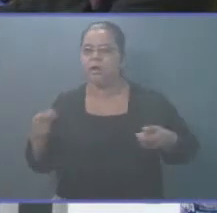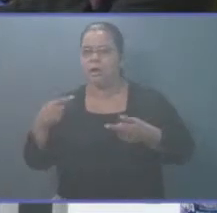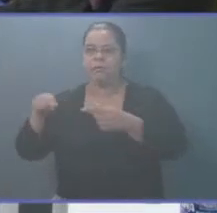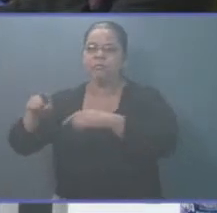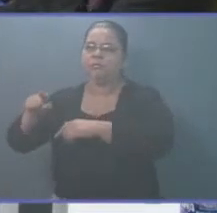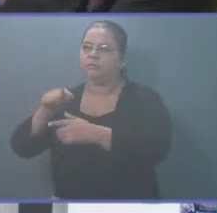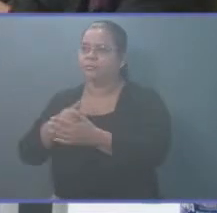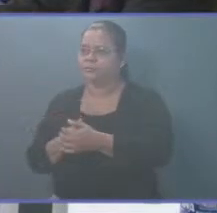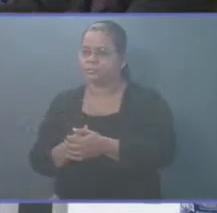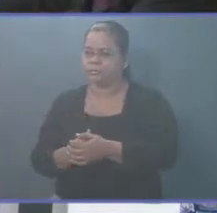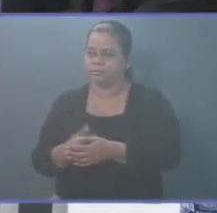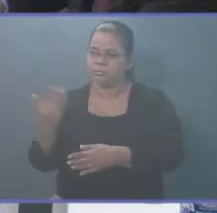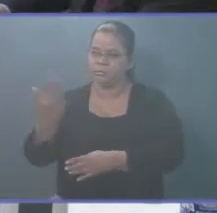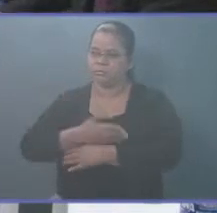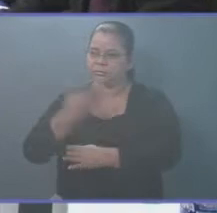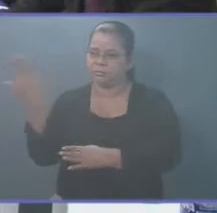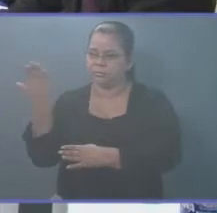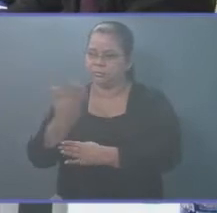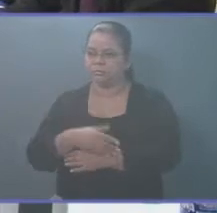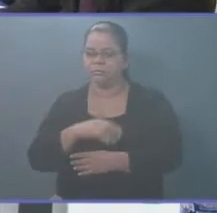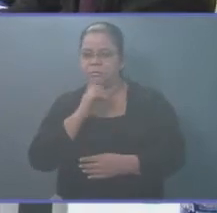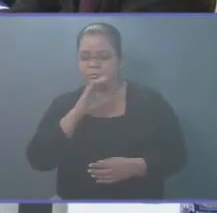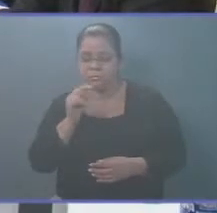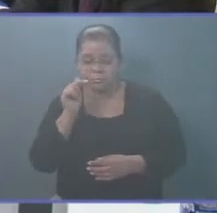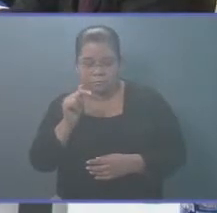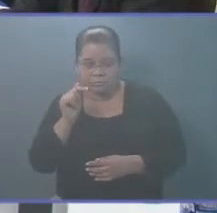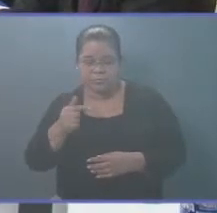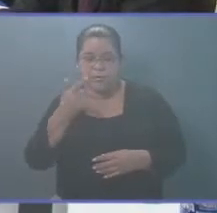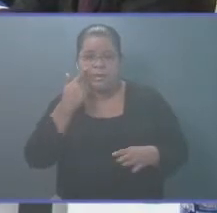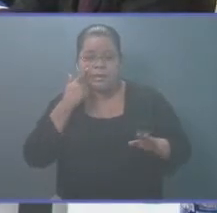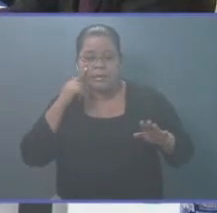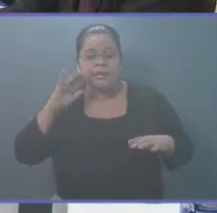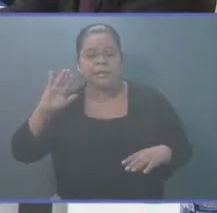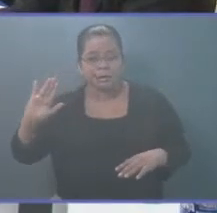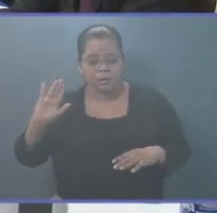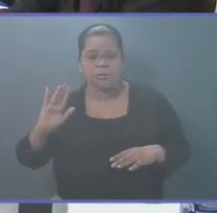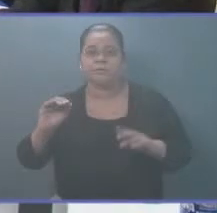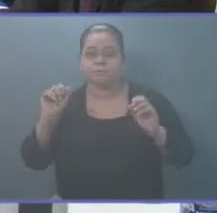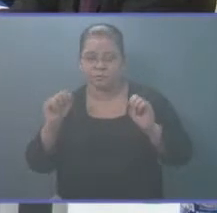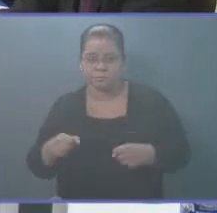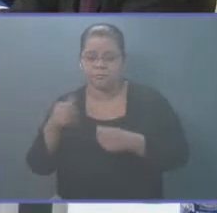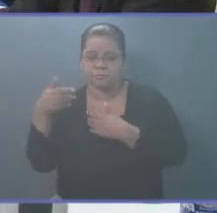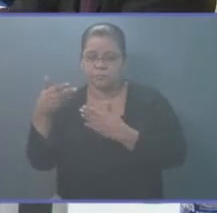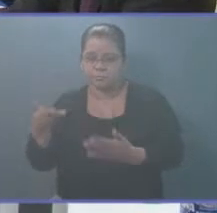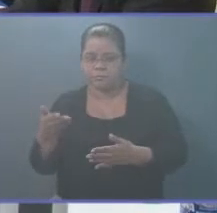frontera. Entonces, ese ya no es un testigo de referencia, ese es un testigo que aporta